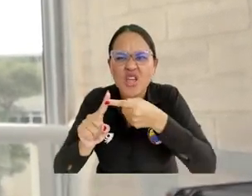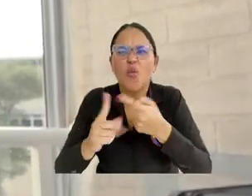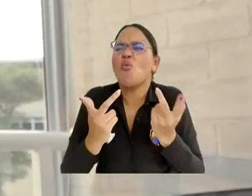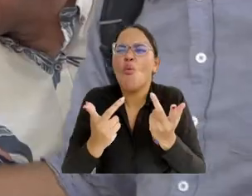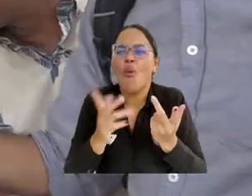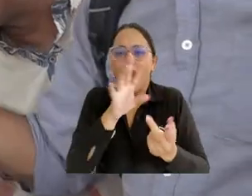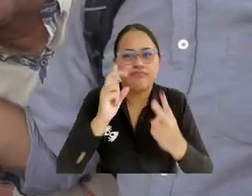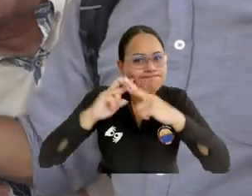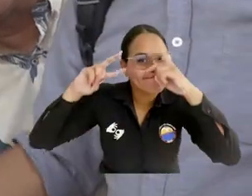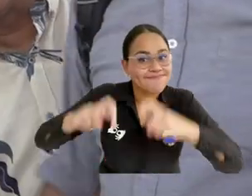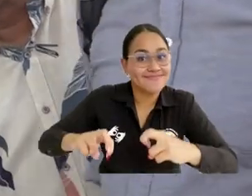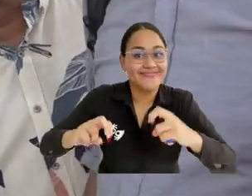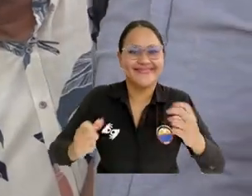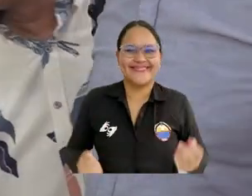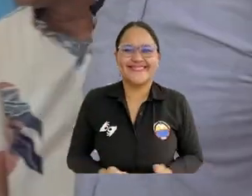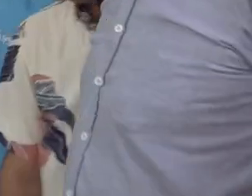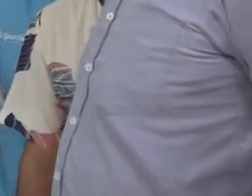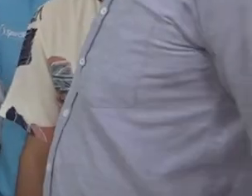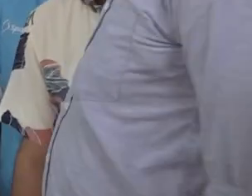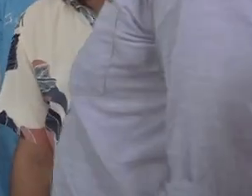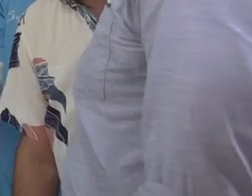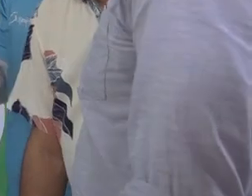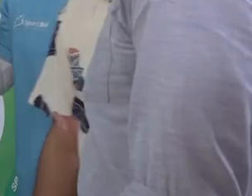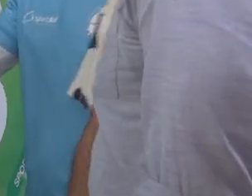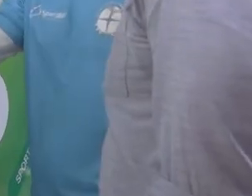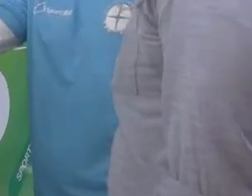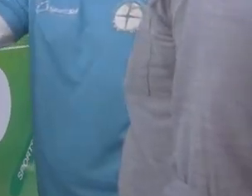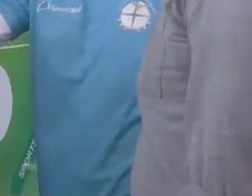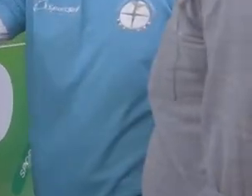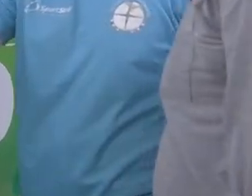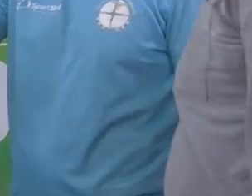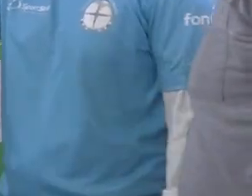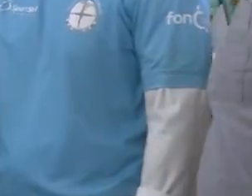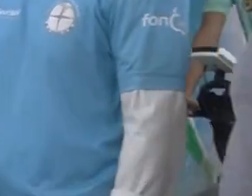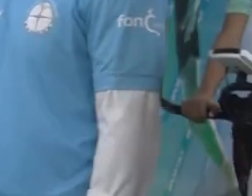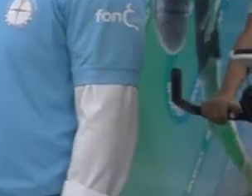tenemos un centro para hacer investigación.